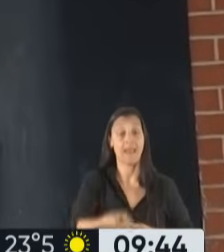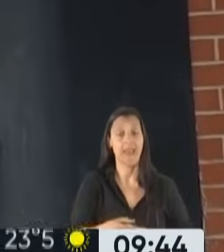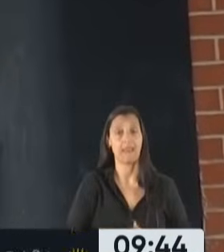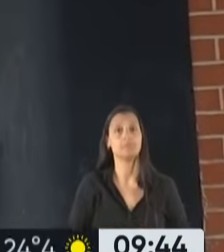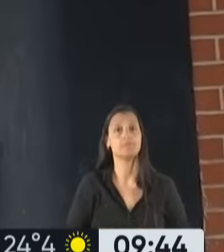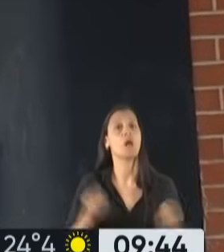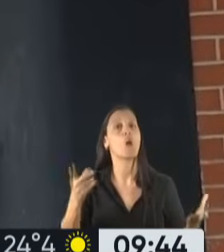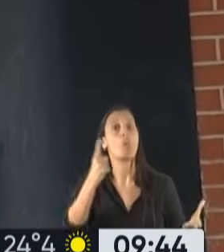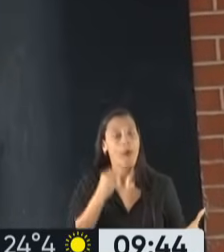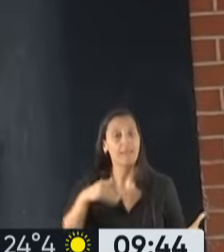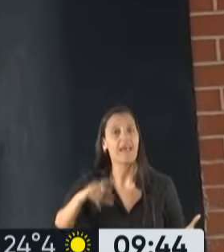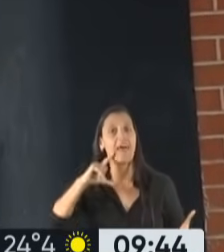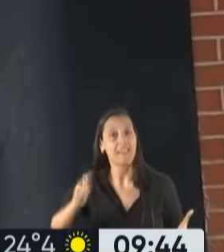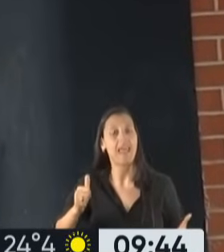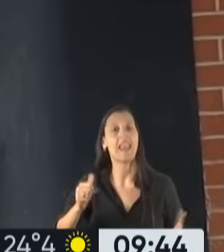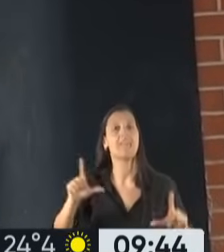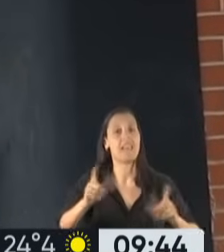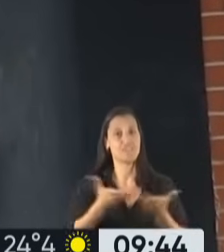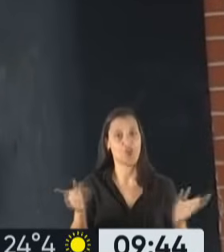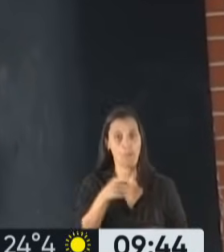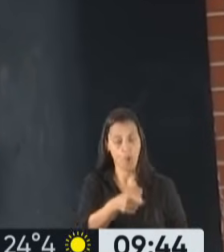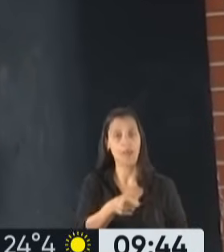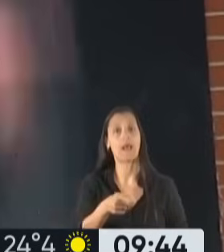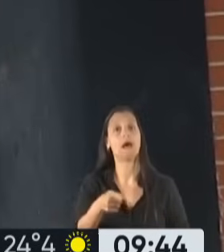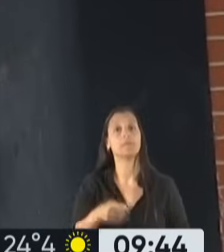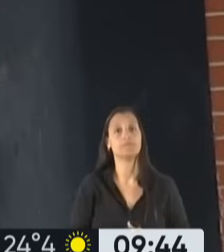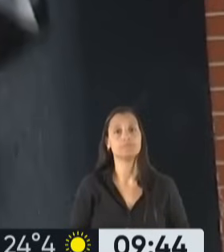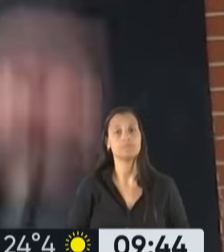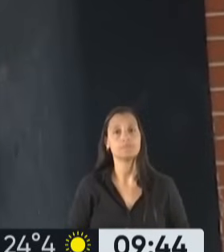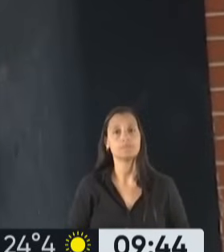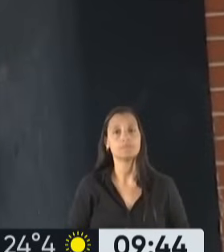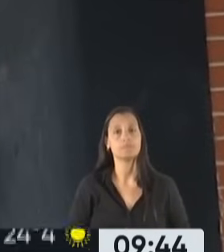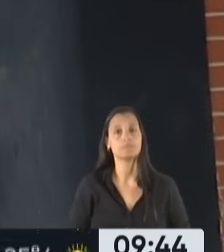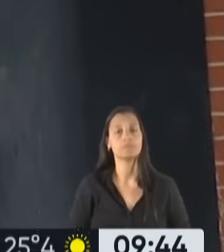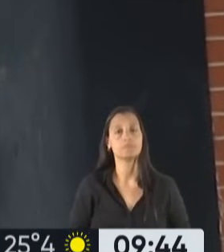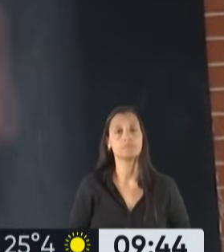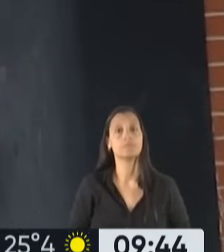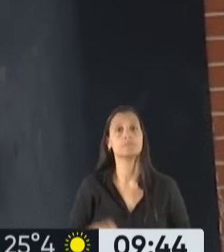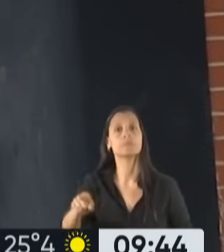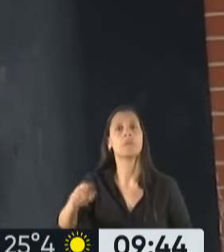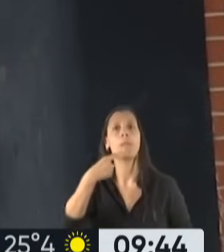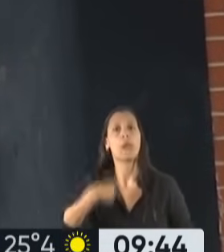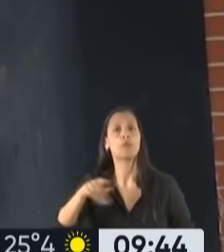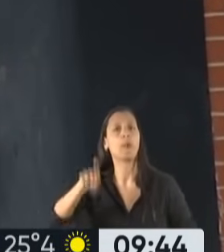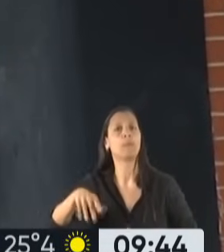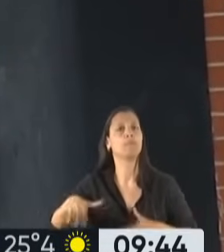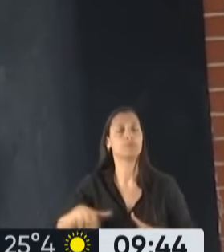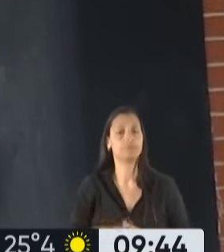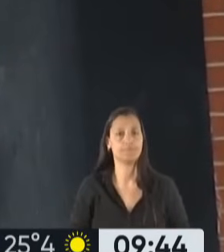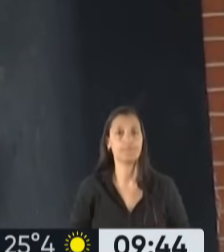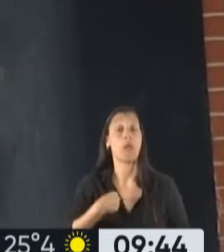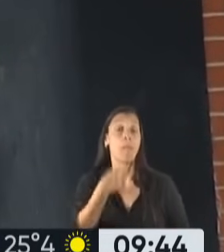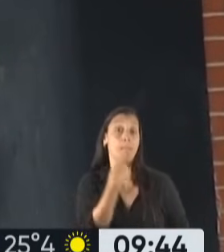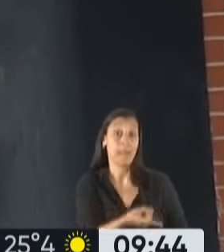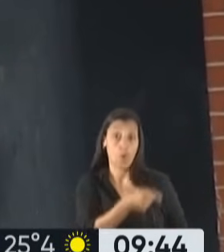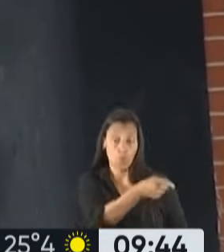Presidente, buenos días. Daniel Ayala, de Televisión Pública. Estamos en directo. Por lo pronto no lo preguntes porque está generando movimiento. Dale. Bueno, la pregunta